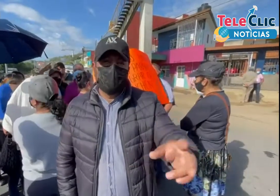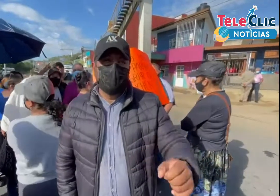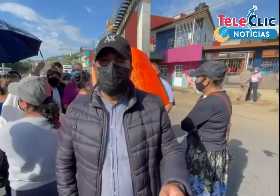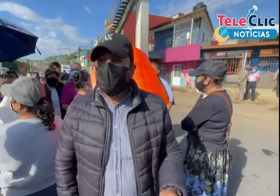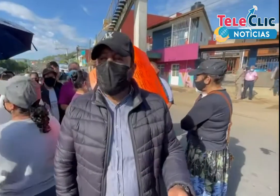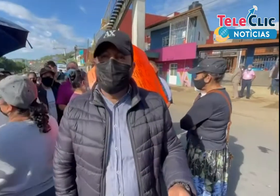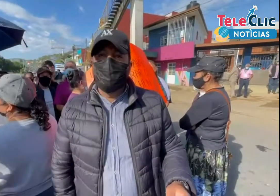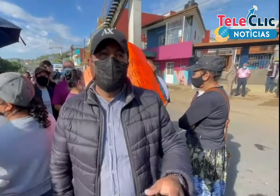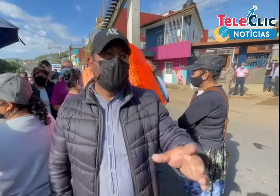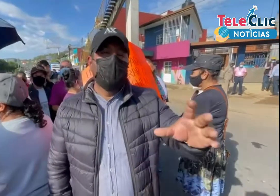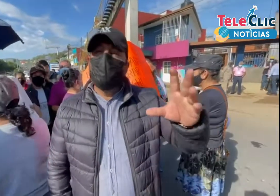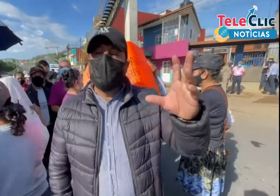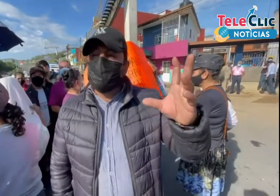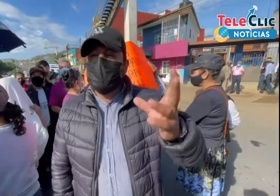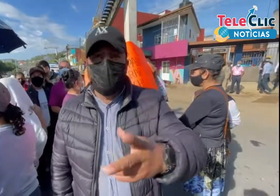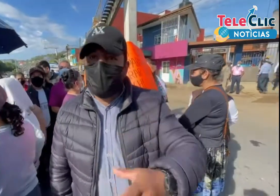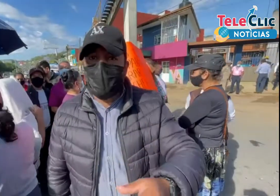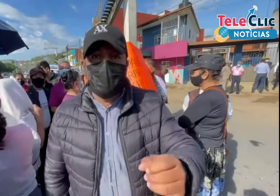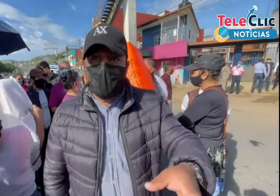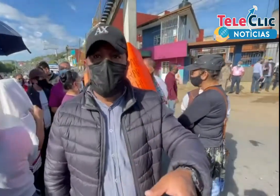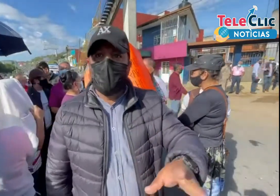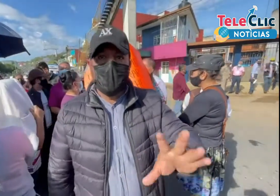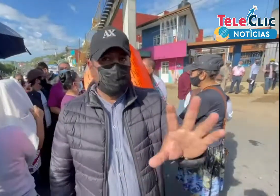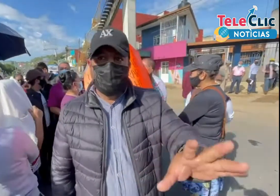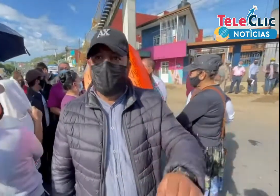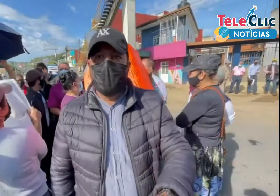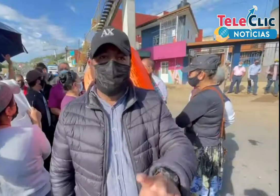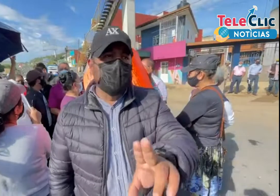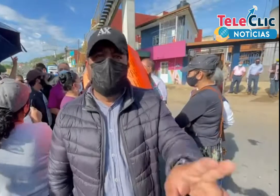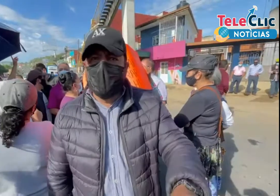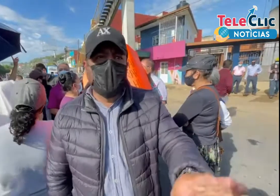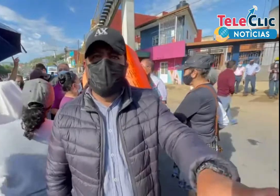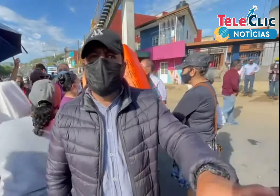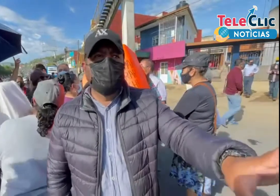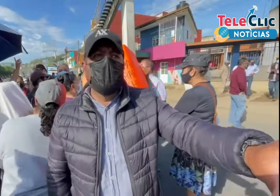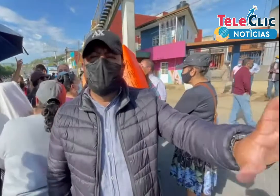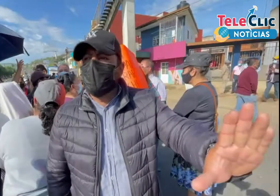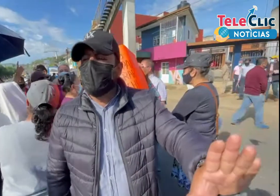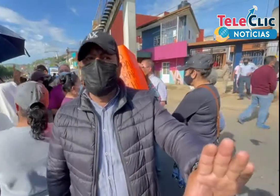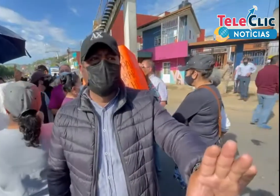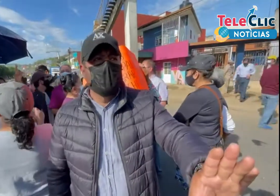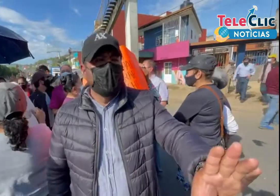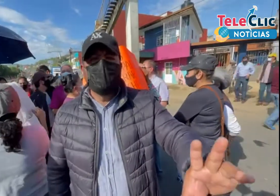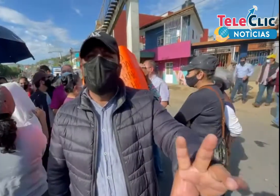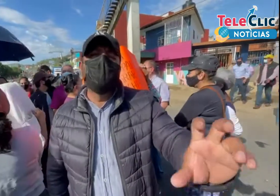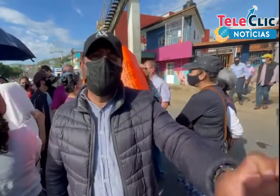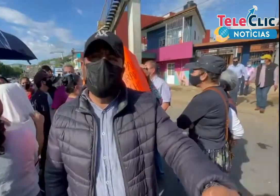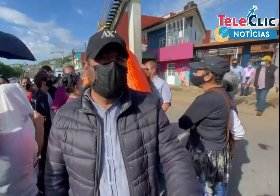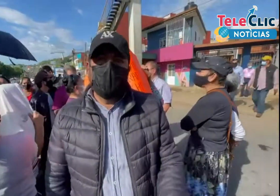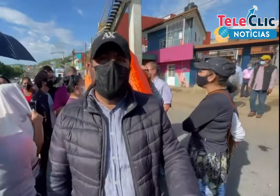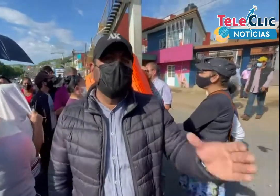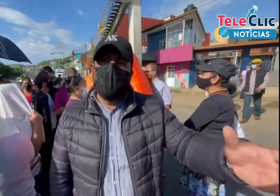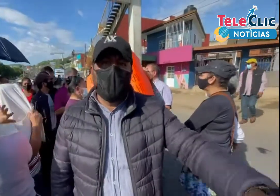escrituras, hay gestión de derechos. Yo creo que hay muchas colonias que están pavimentadas por gestión de derechos. Inclusive hay unas que solamente tienen un, se llama